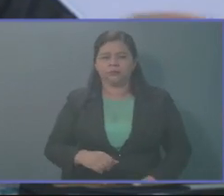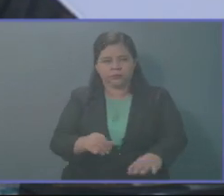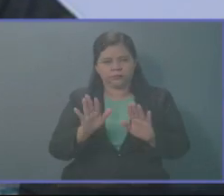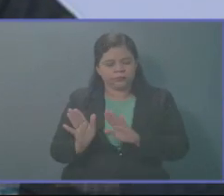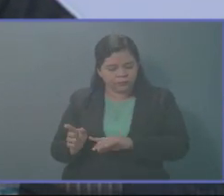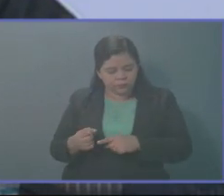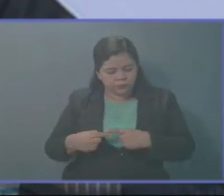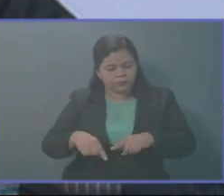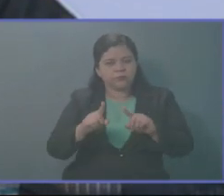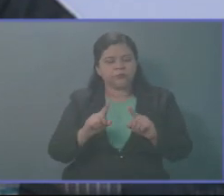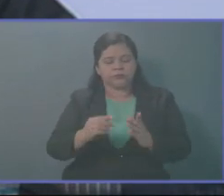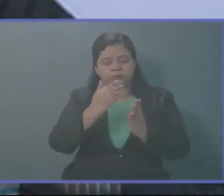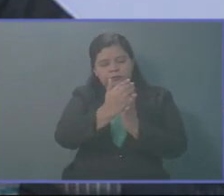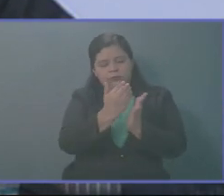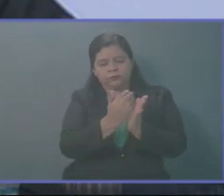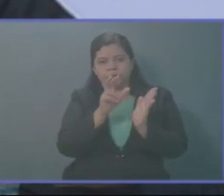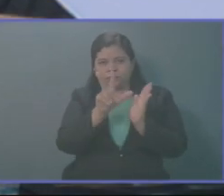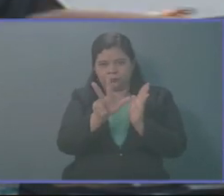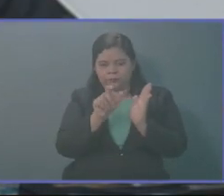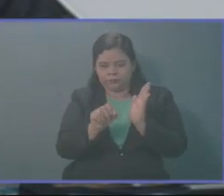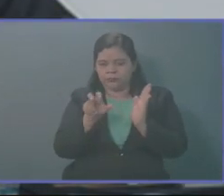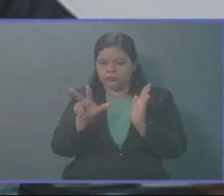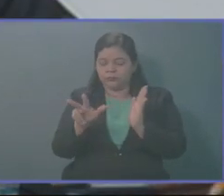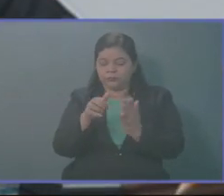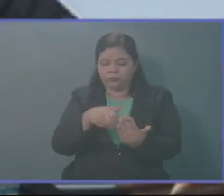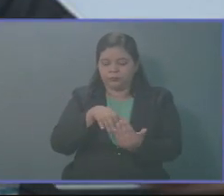Continuamos con la agenda. El 3.3, expediente